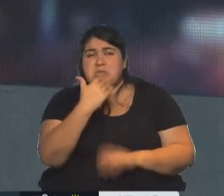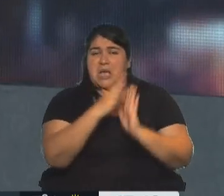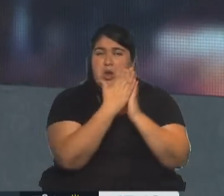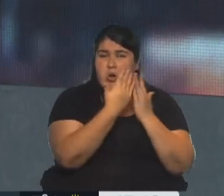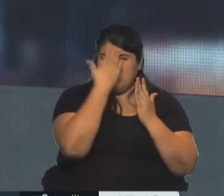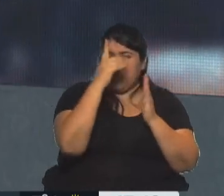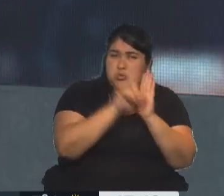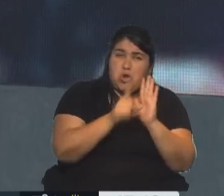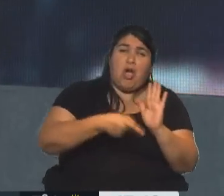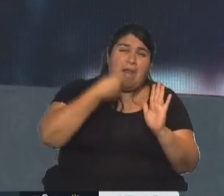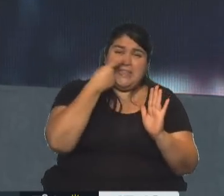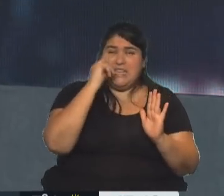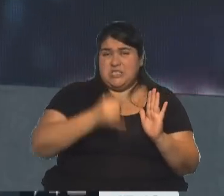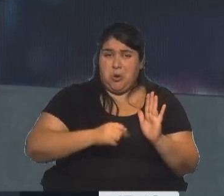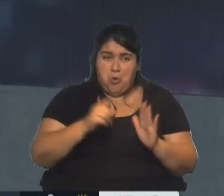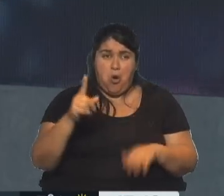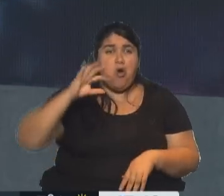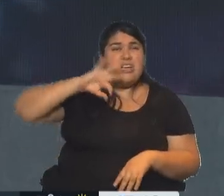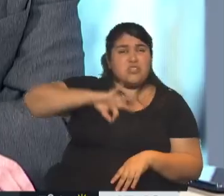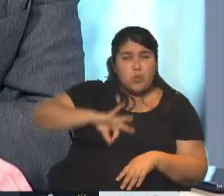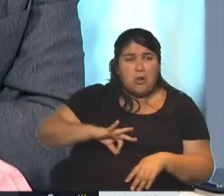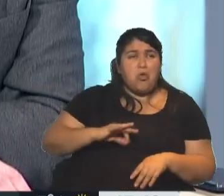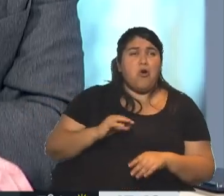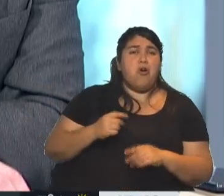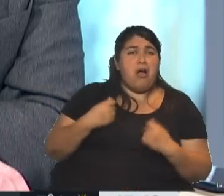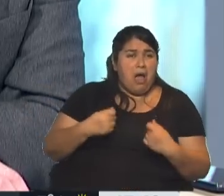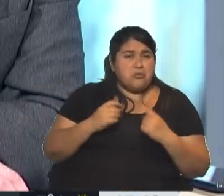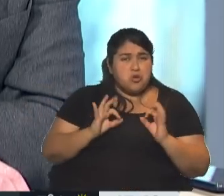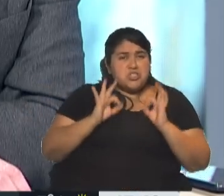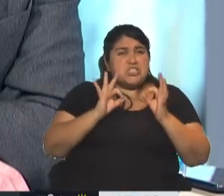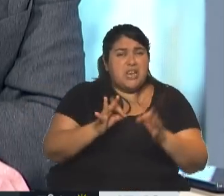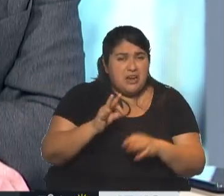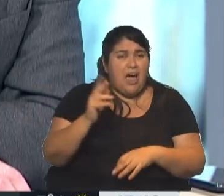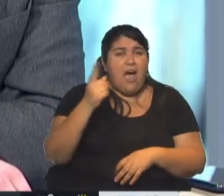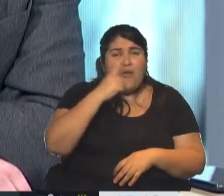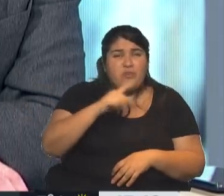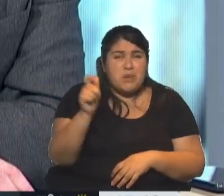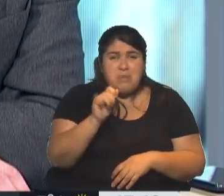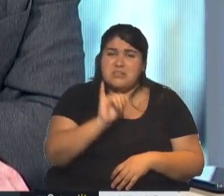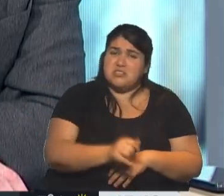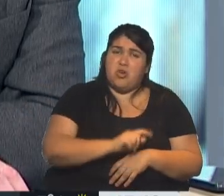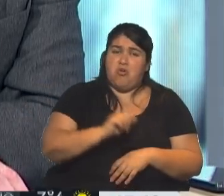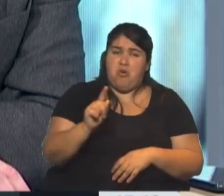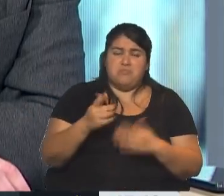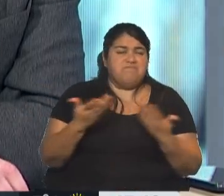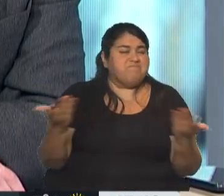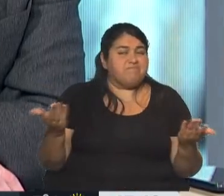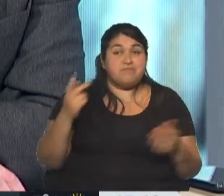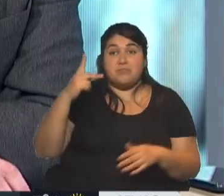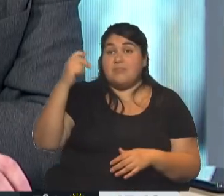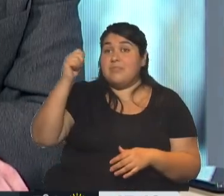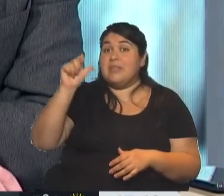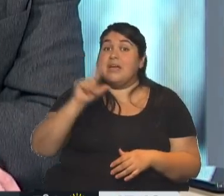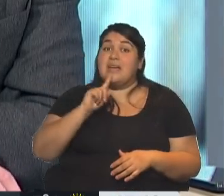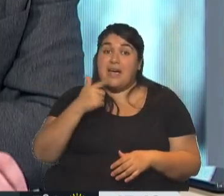si de pronto, no sé, no llega a fin de mes o no tiene, digamos, resueltas las necesidades básicas. Me parece que lo que vemos además, un Kast que en